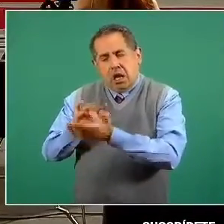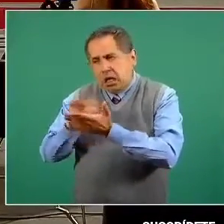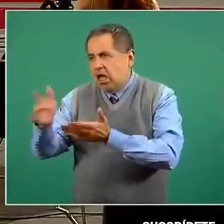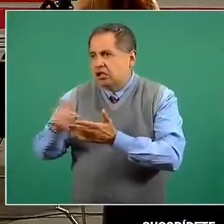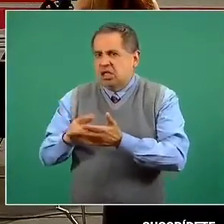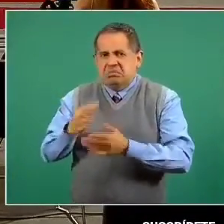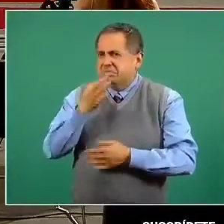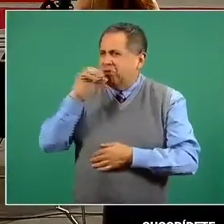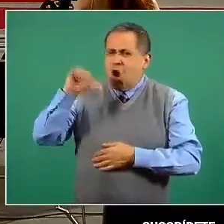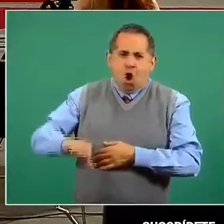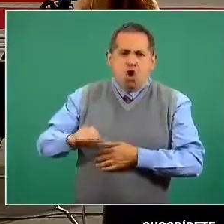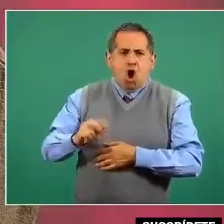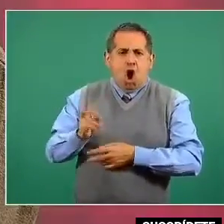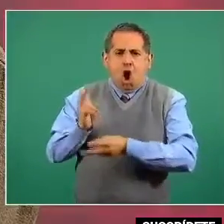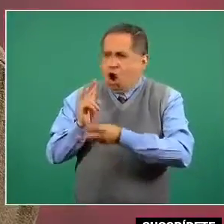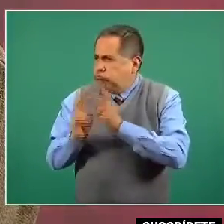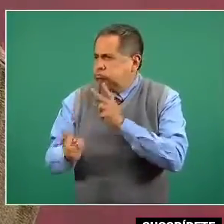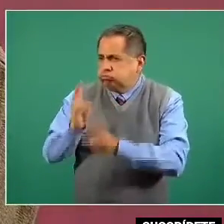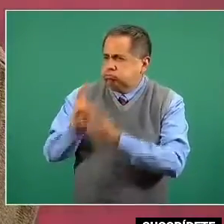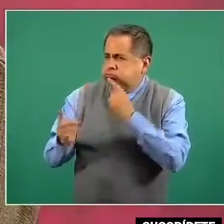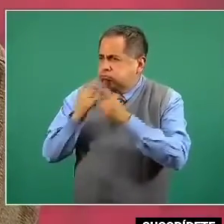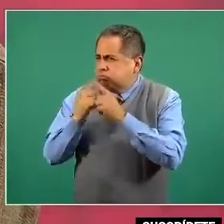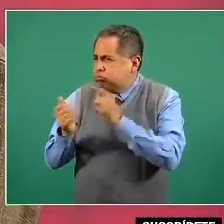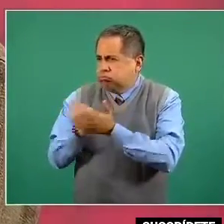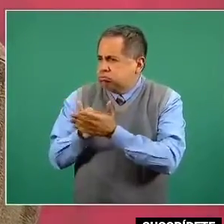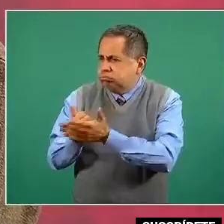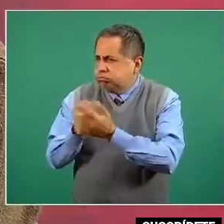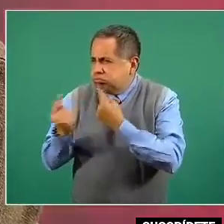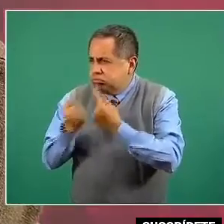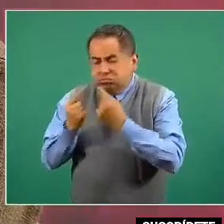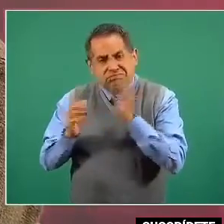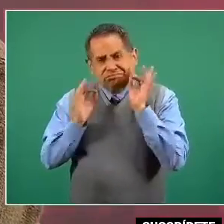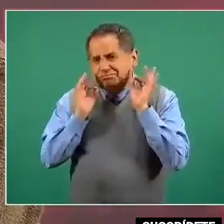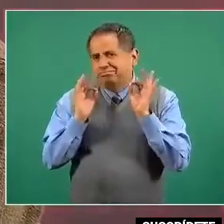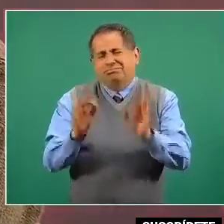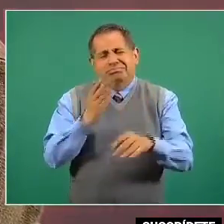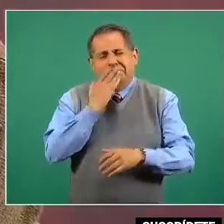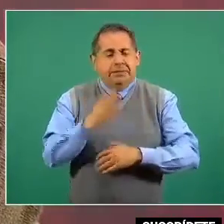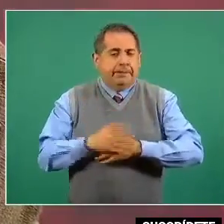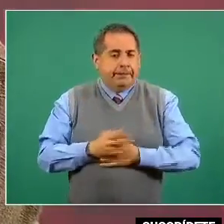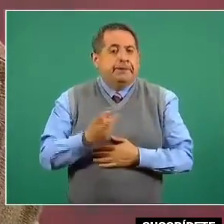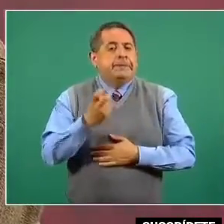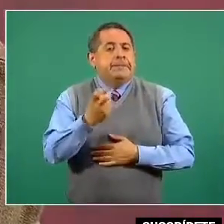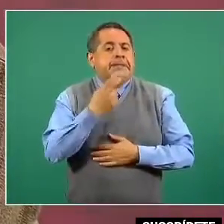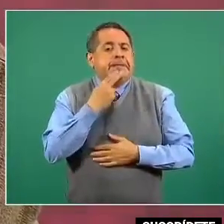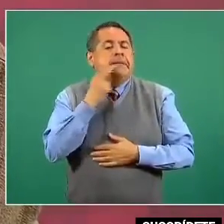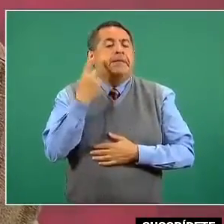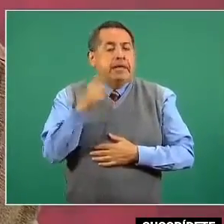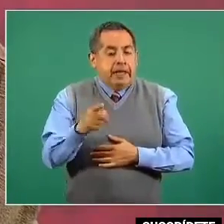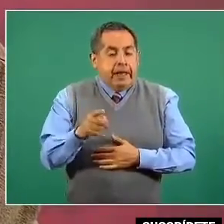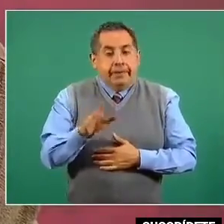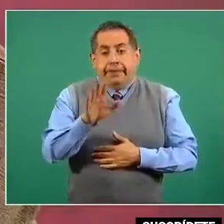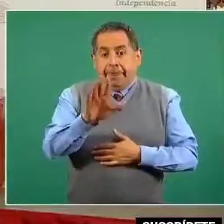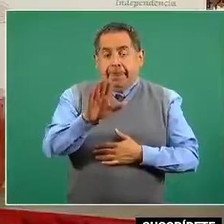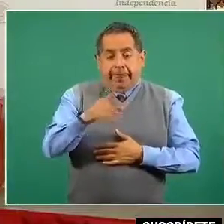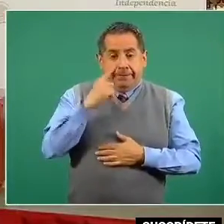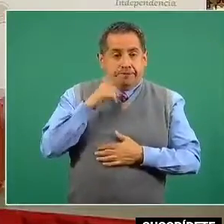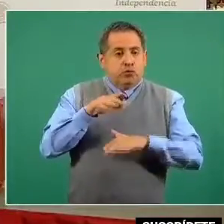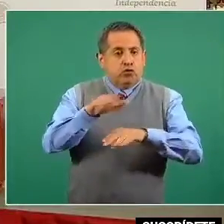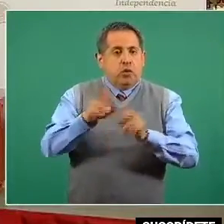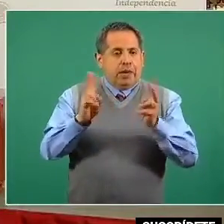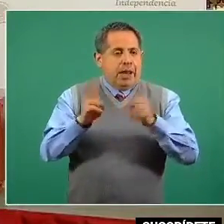tan rápidamente para ayudarnos directamente. Esto lo que nos permitió es, respecto a la vacuna rusa, la